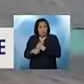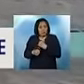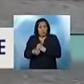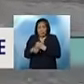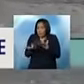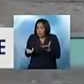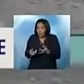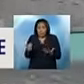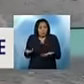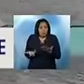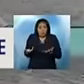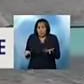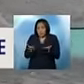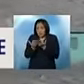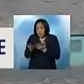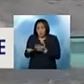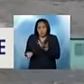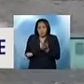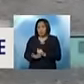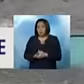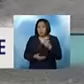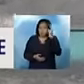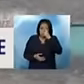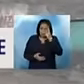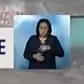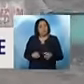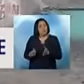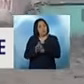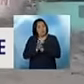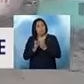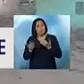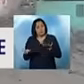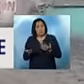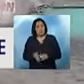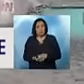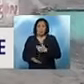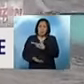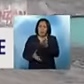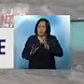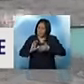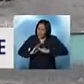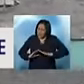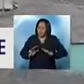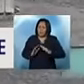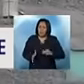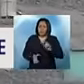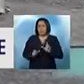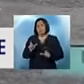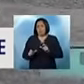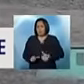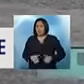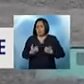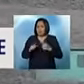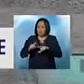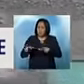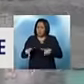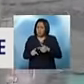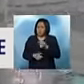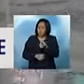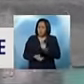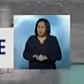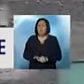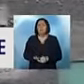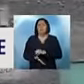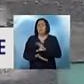labores o a sus centros de estudios. Y por eso la exhortación desde aquí, un llamado a la calma a los vecinos de esta zona de